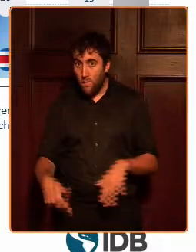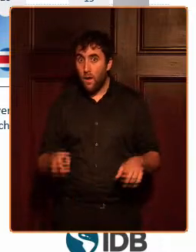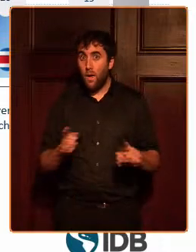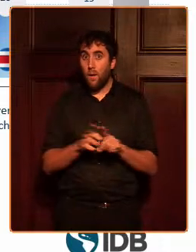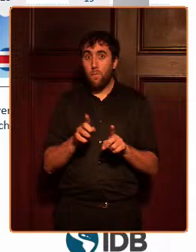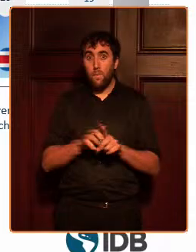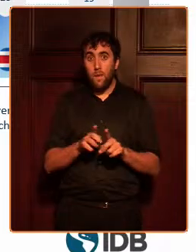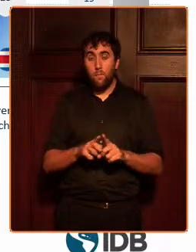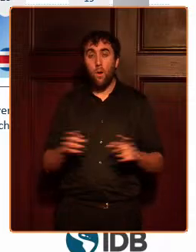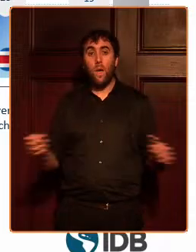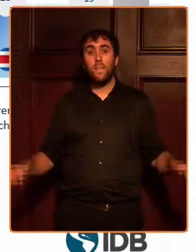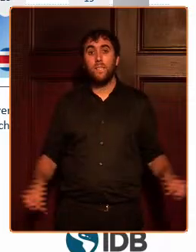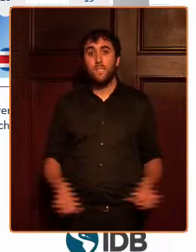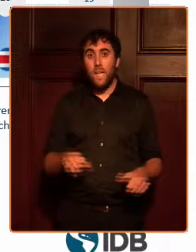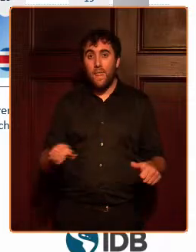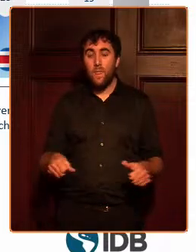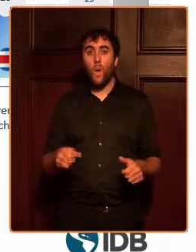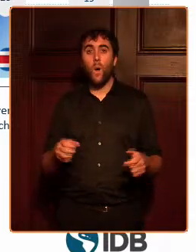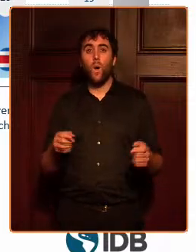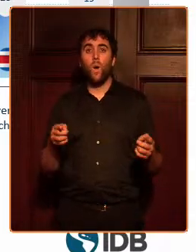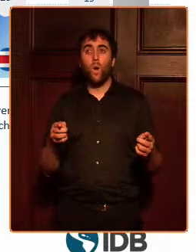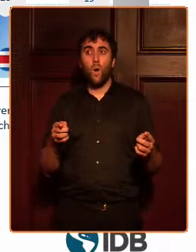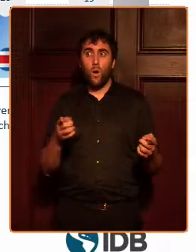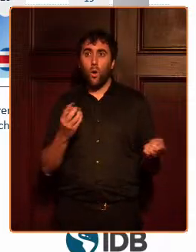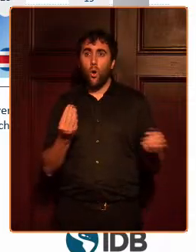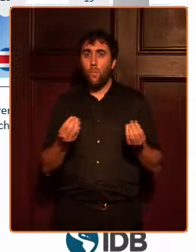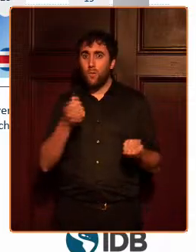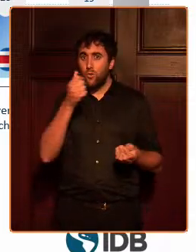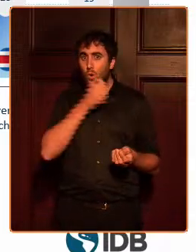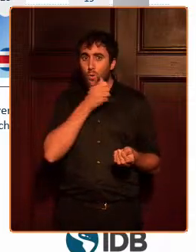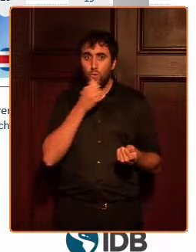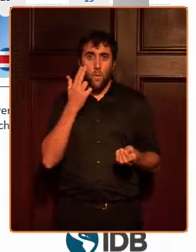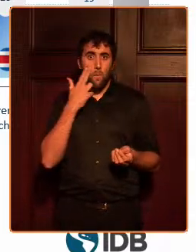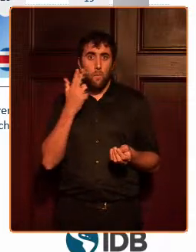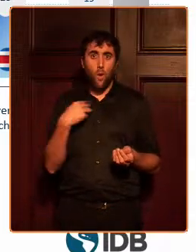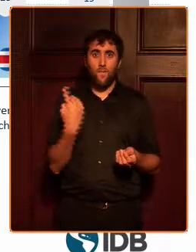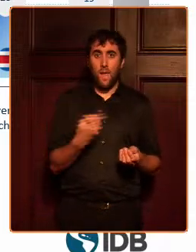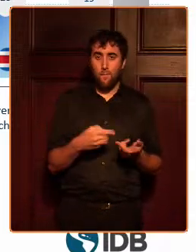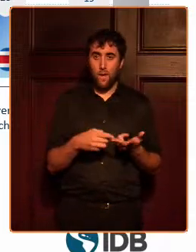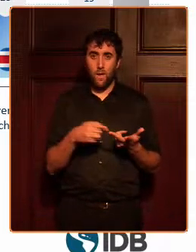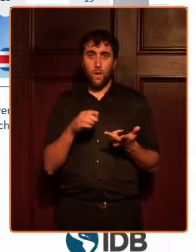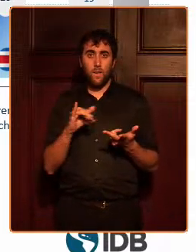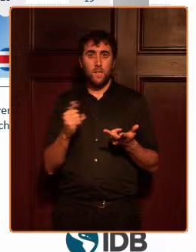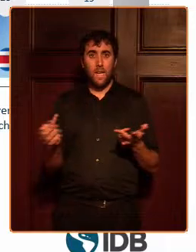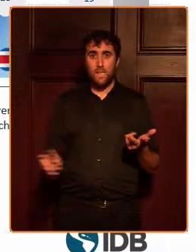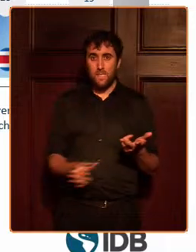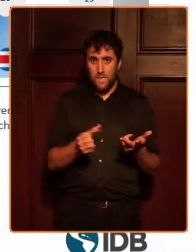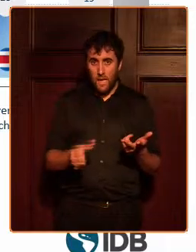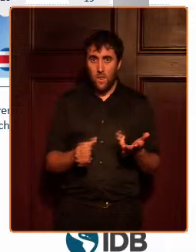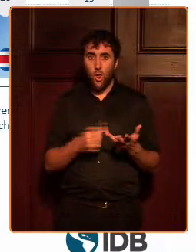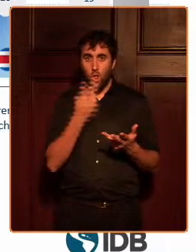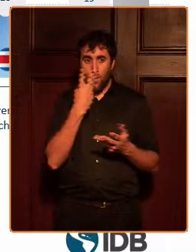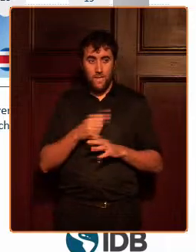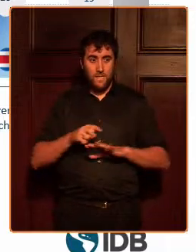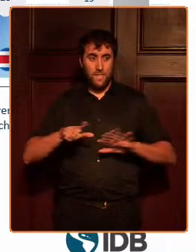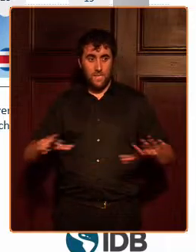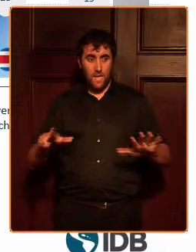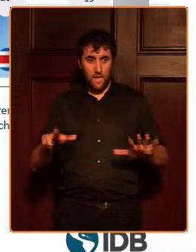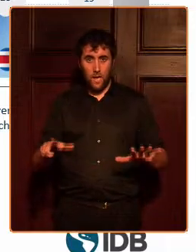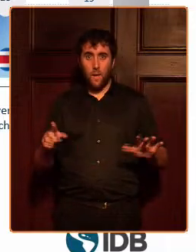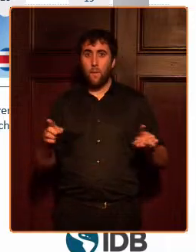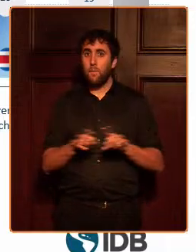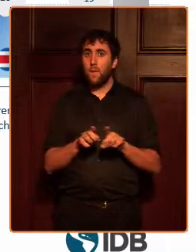barreras para el uso de inteligencia artificial, resolver los problemas de infraestructura, que es lo que hizo Ceibal desde el 2007,